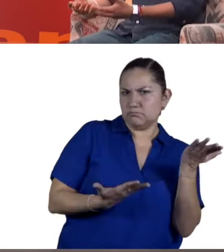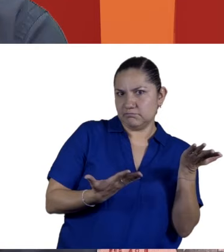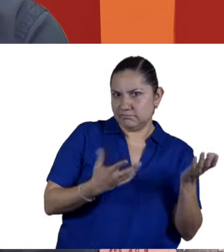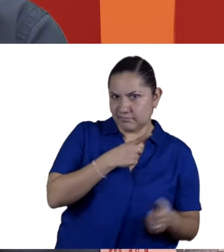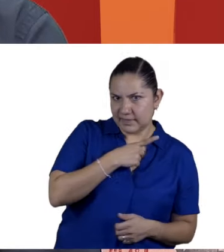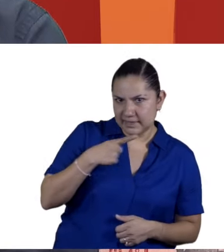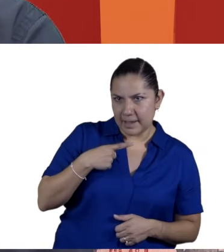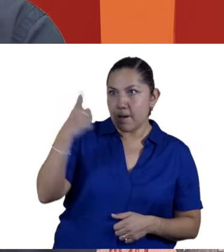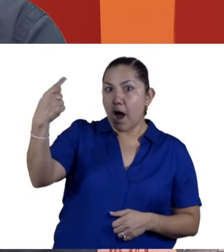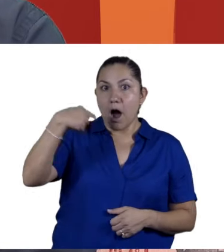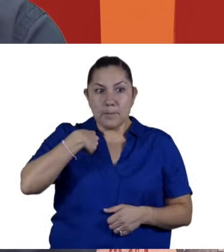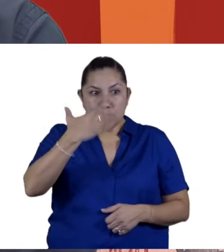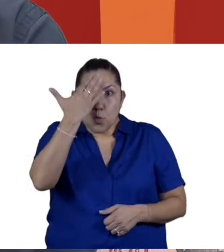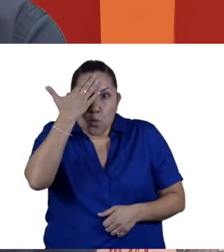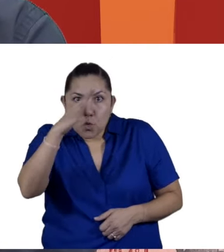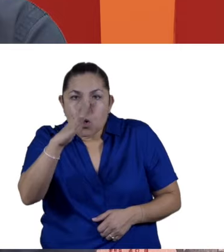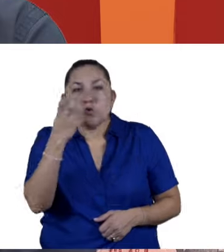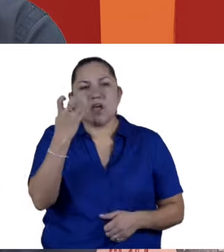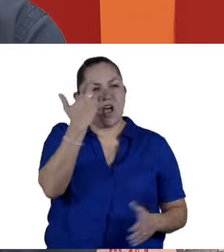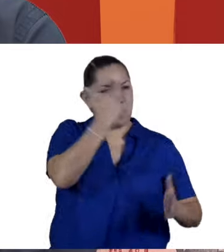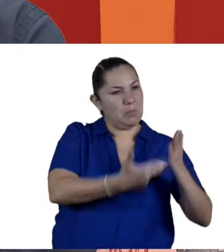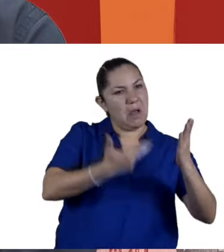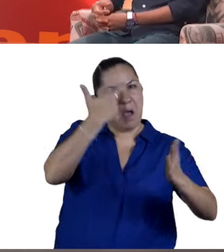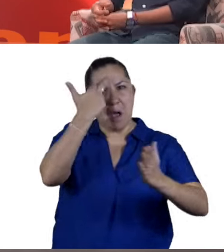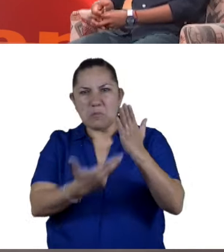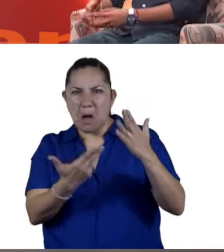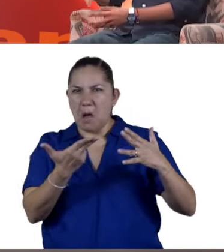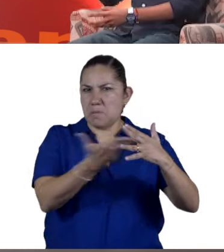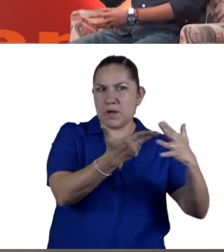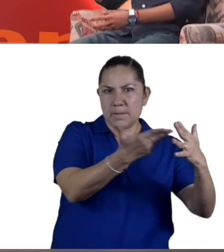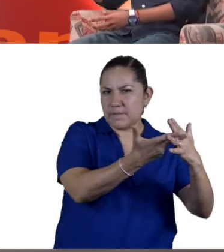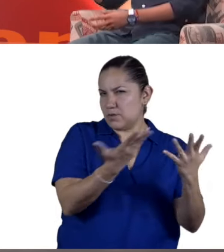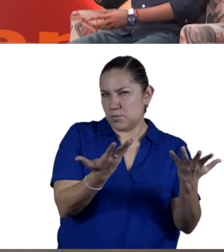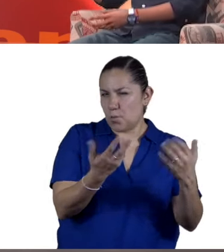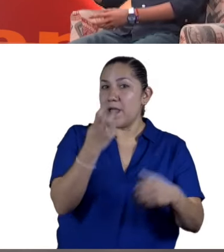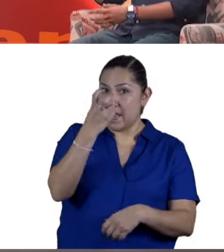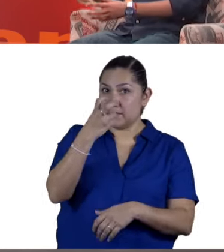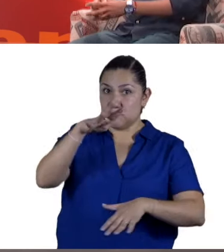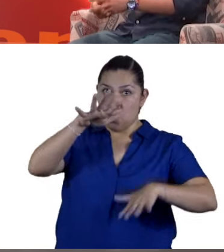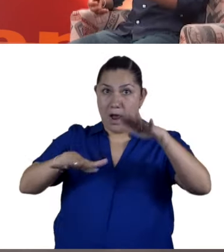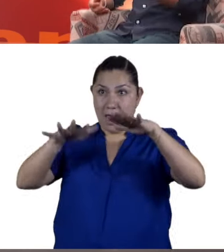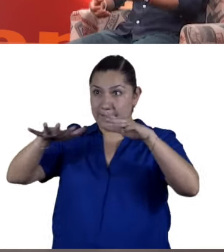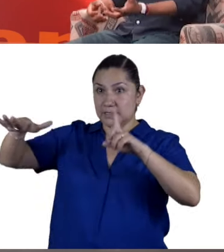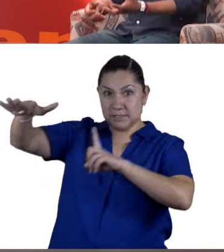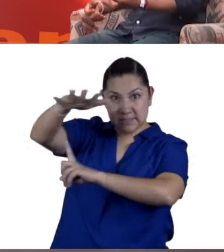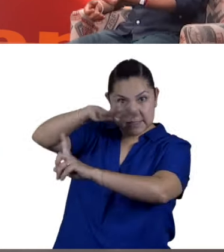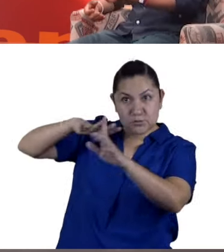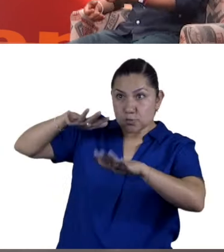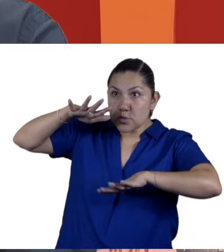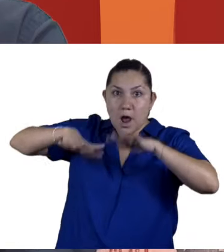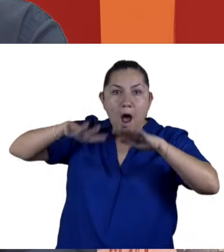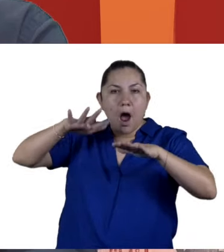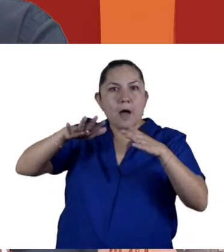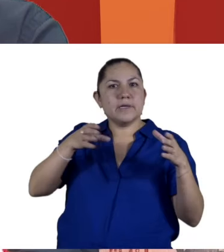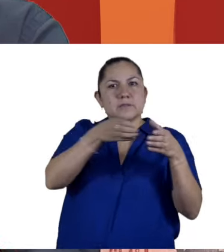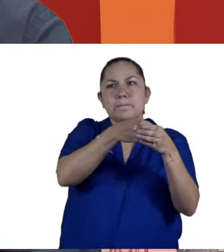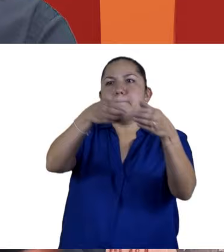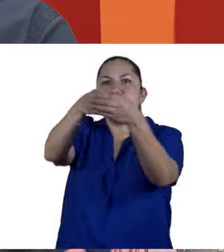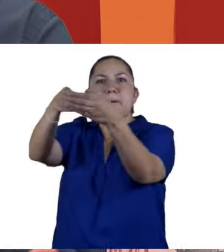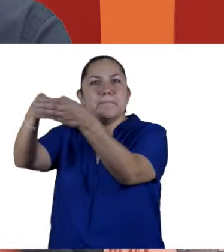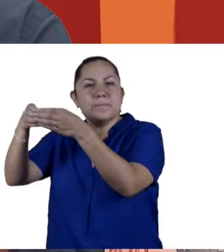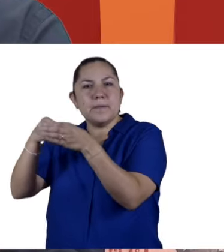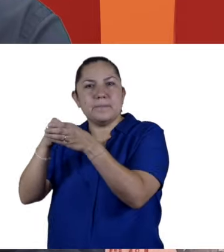conocen. No ha sido fácil, eso hay que reconocerlo, tanto por trabas en la institución como mismas trabas dentro de la población,